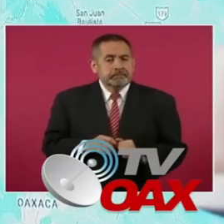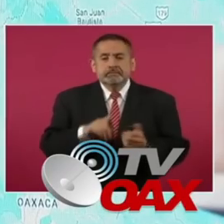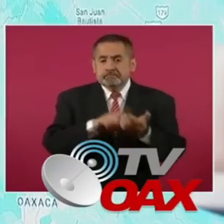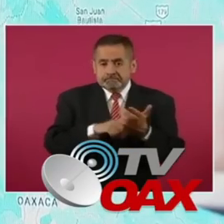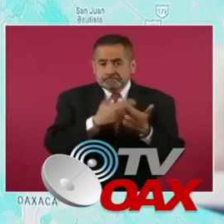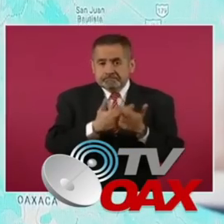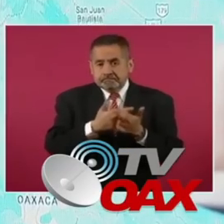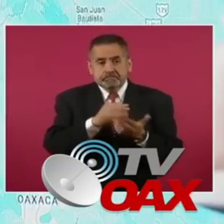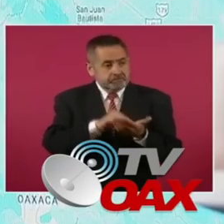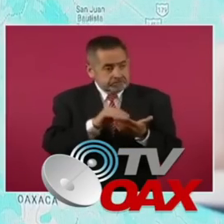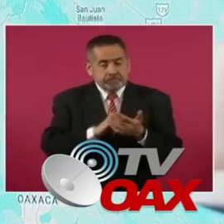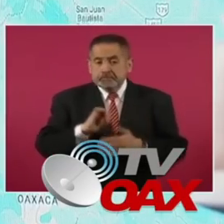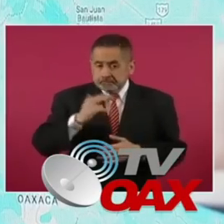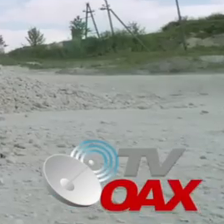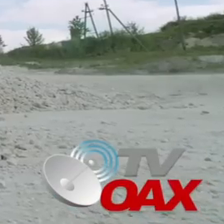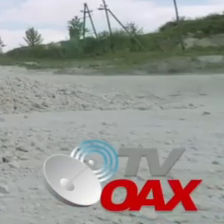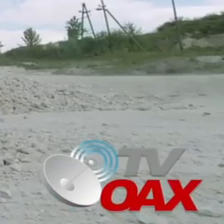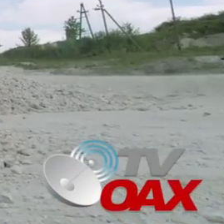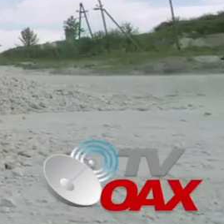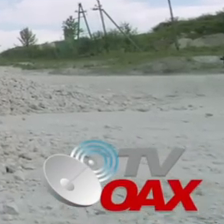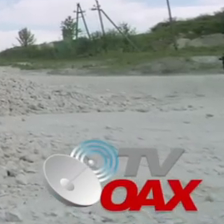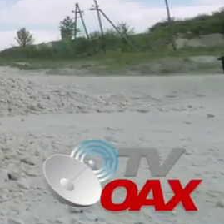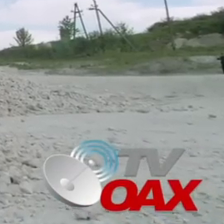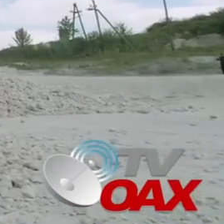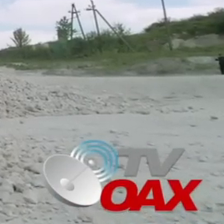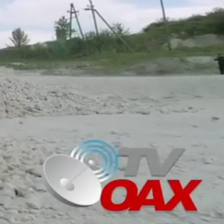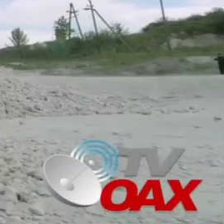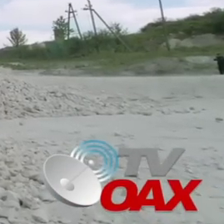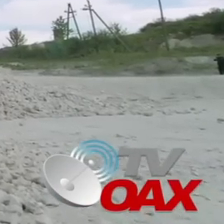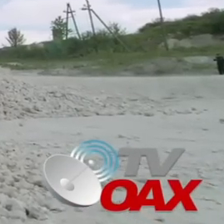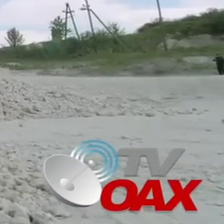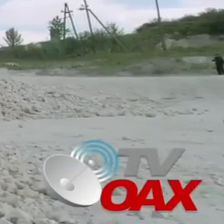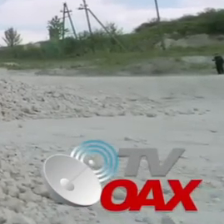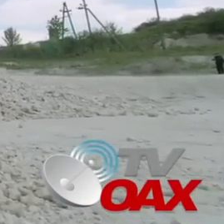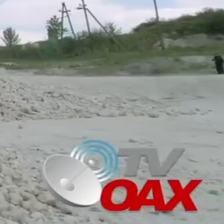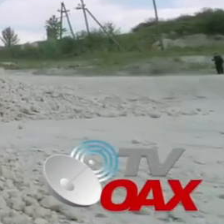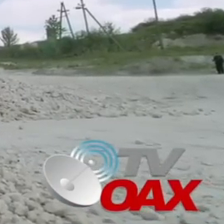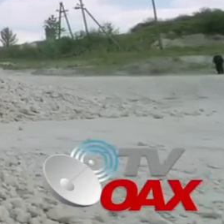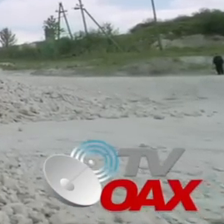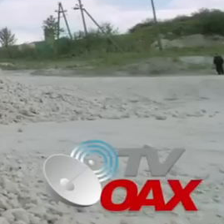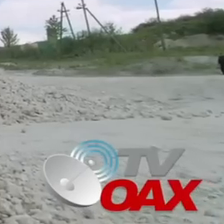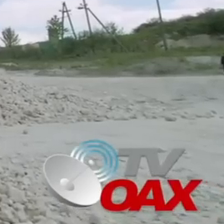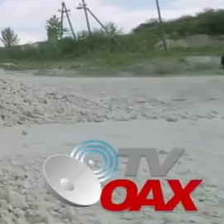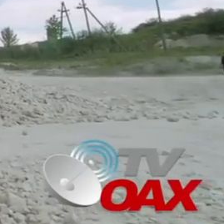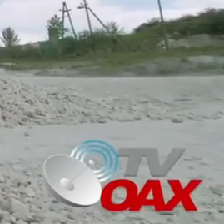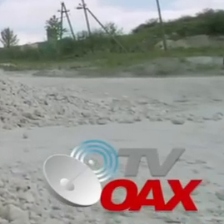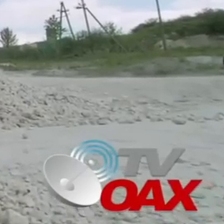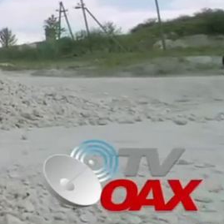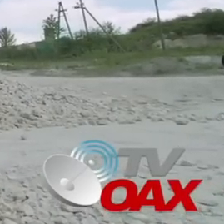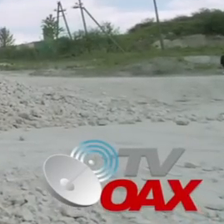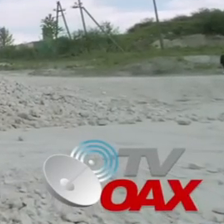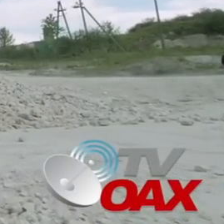material que sí sirve, balazo, en Texcoco. Entonces